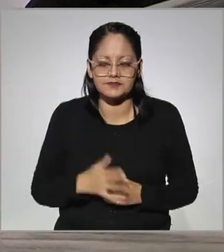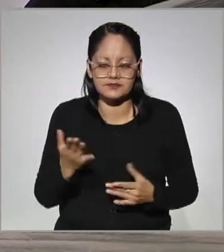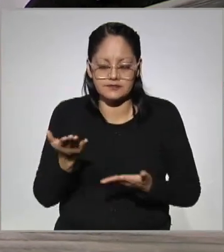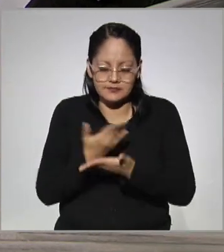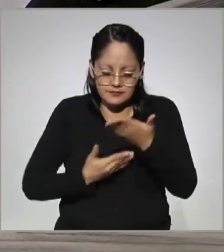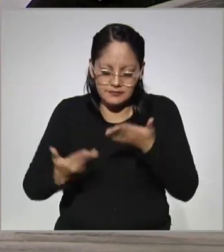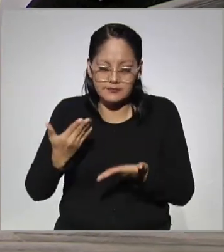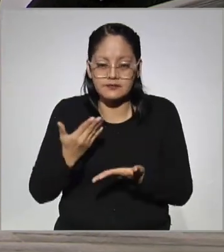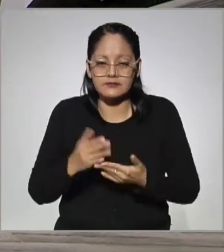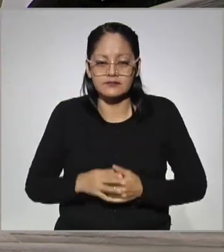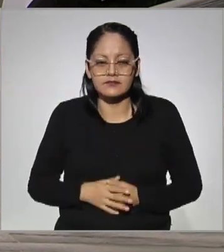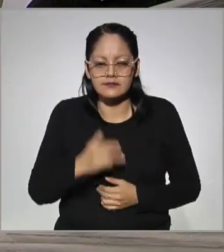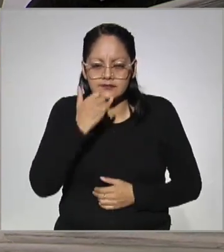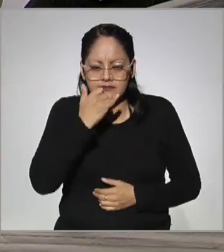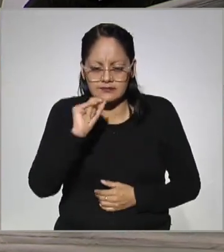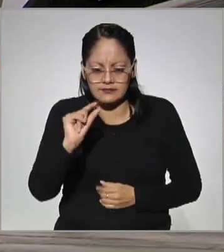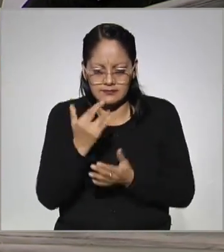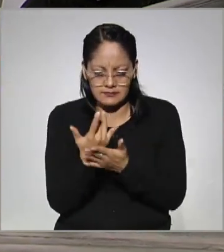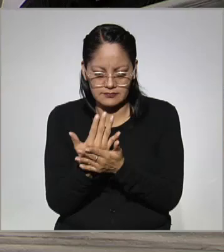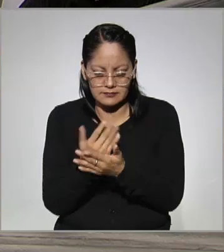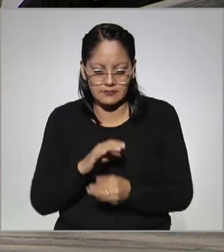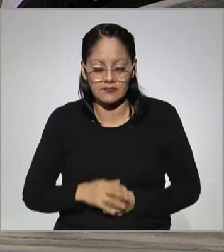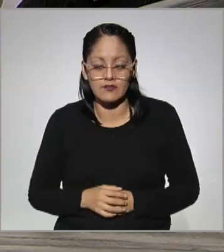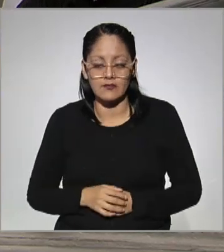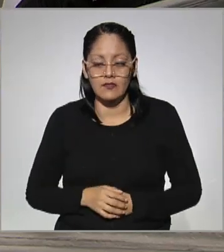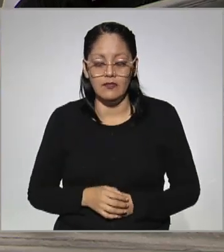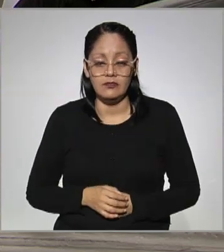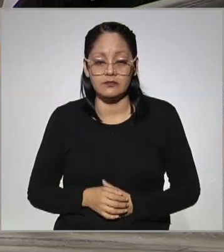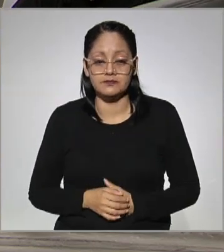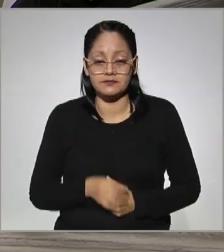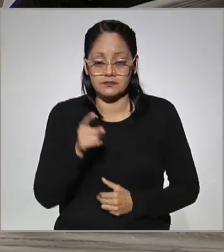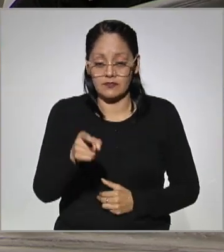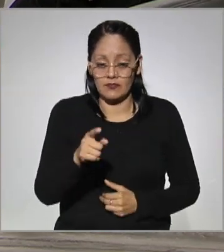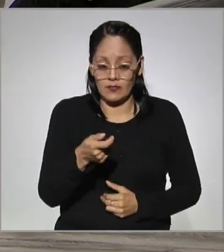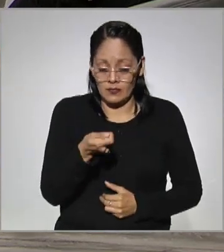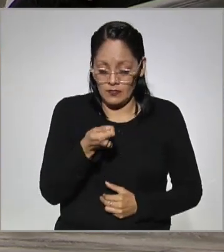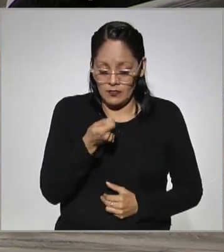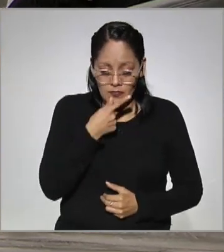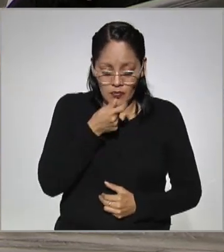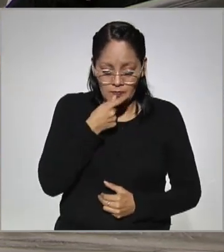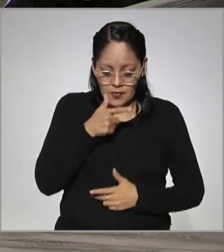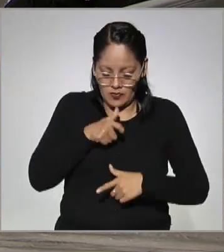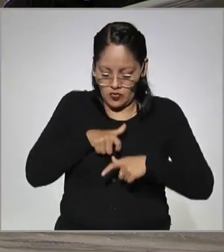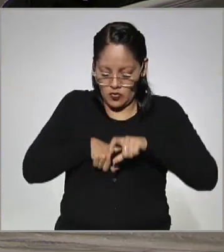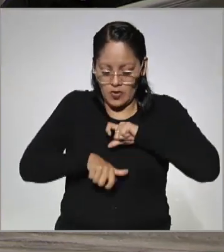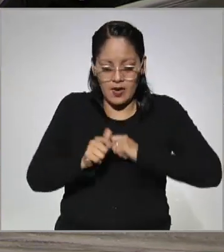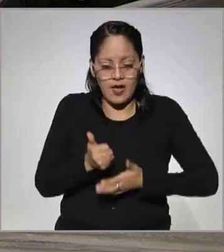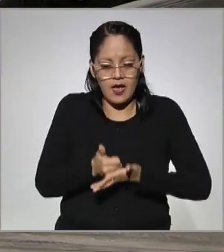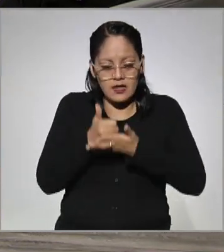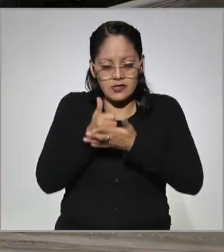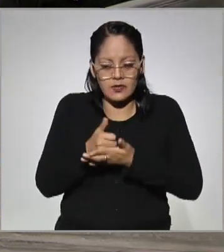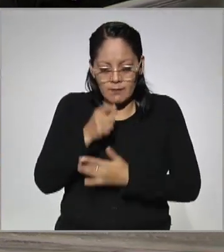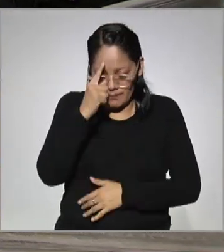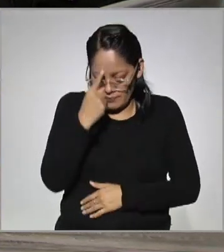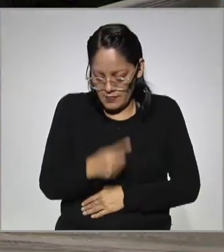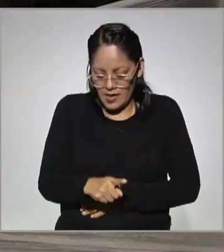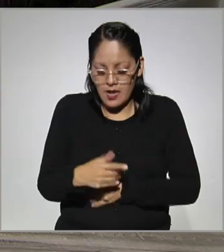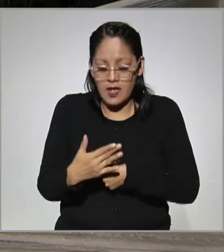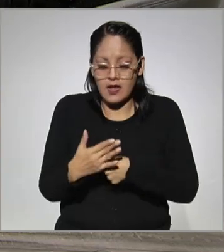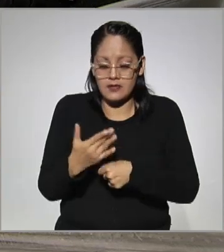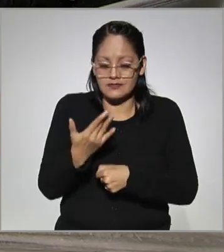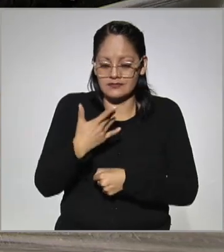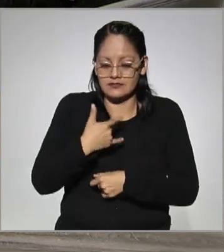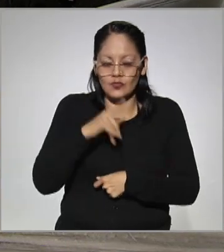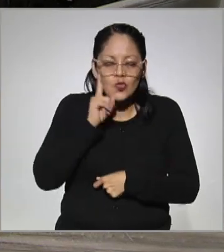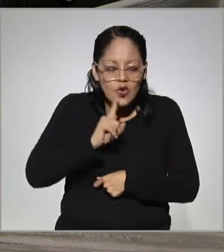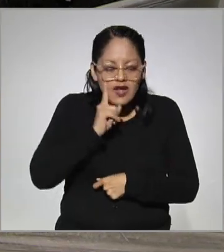comparte, permítanme tantito, que si tomar hormonas complementarias para la posmenopausia podría